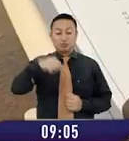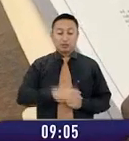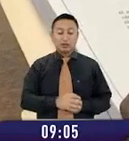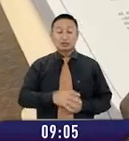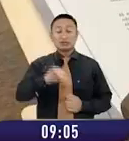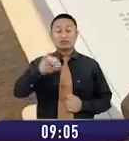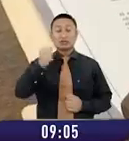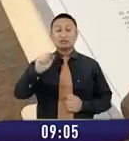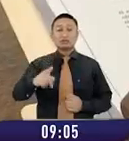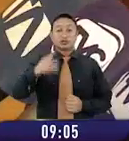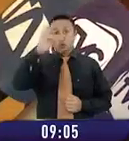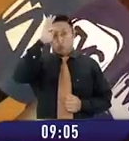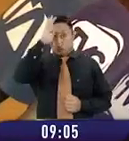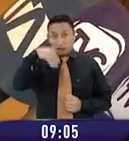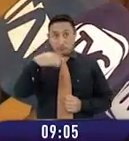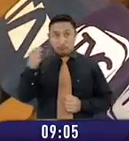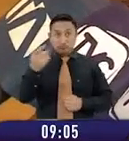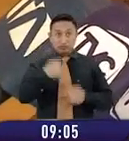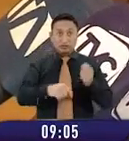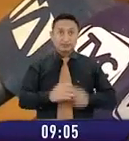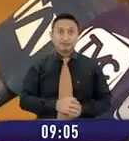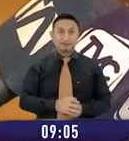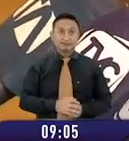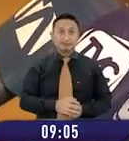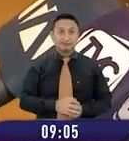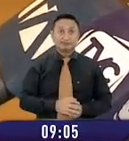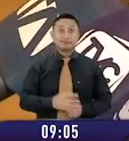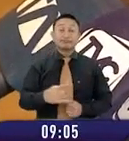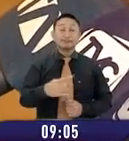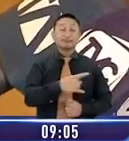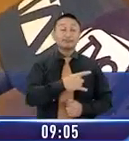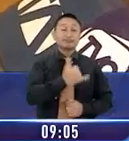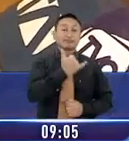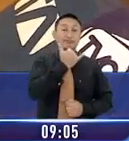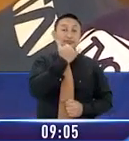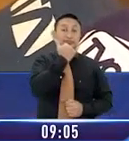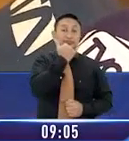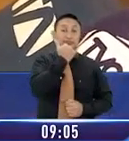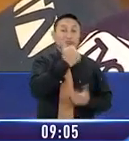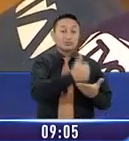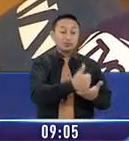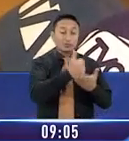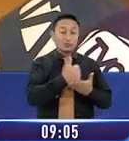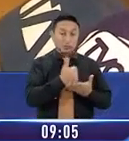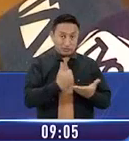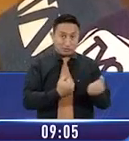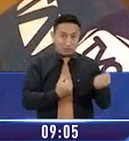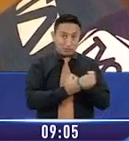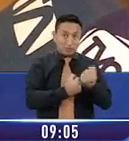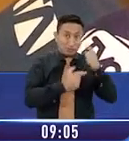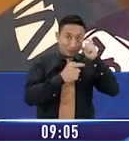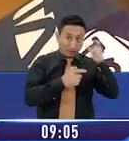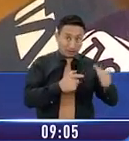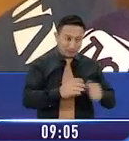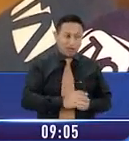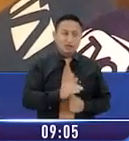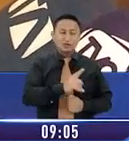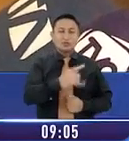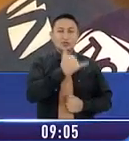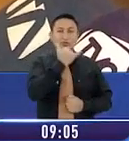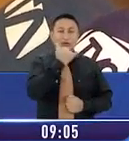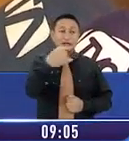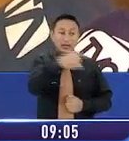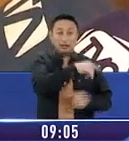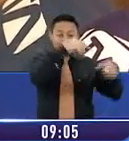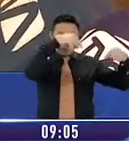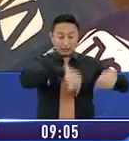de hospitales. Creo que están usando herramientas que no buscan realmente el apoyo a la fiscal, sino más bien hacer que ella rinda cuentas